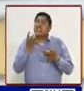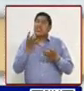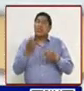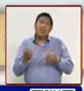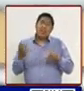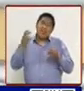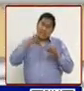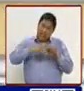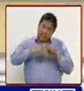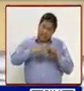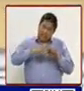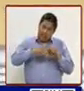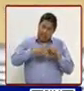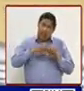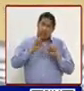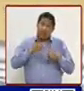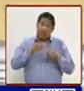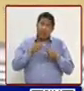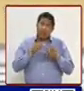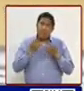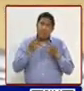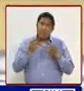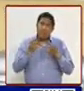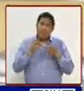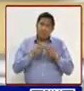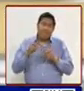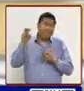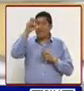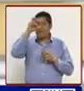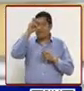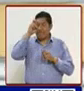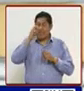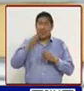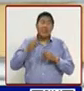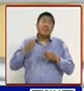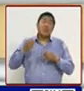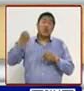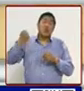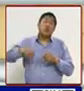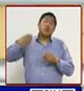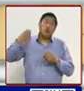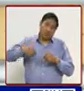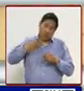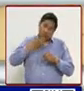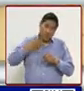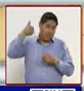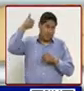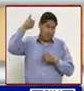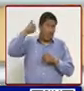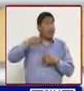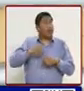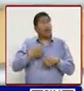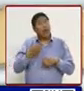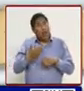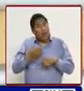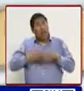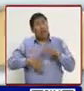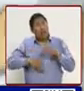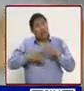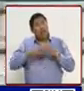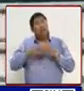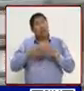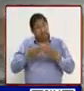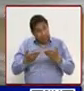aquellos interesados a poder optar a un cargo dentro del Poder Judicial. Esto tiene un tiempo y le vamos a contar a